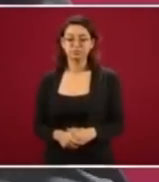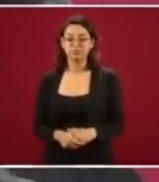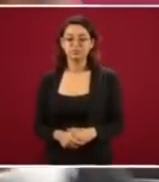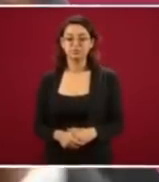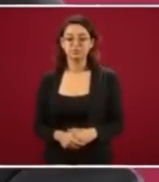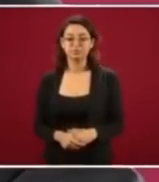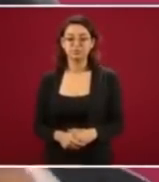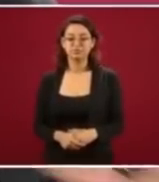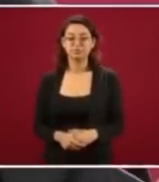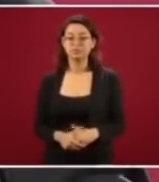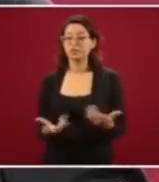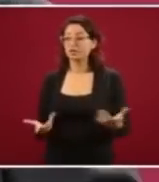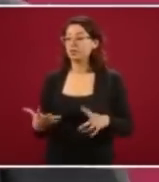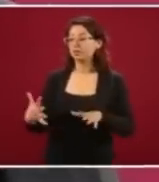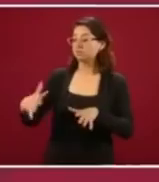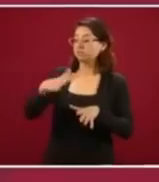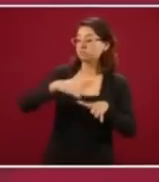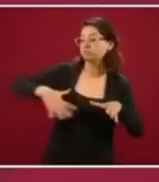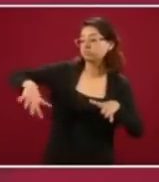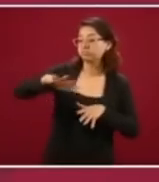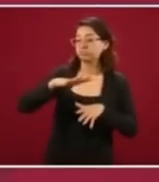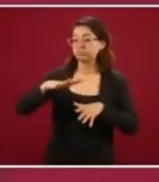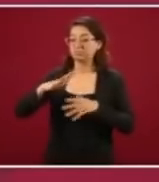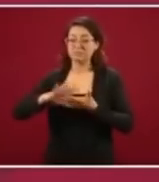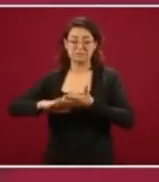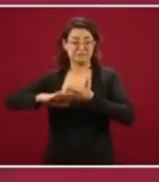una mayor descomposición social